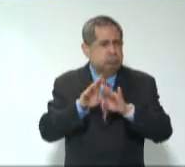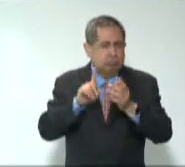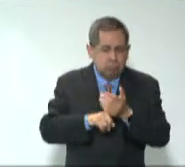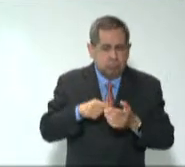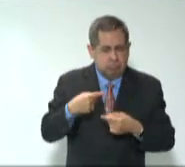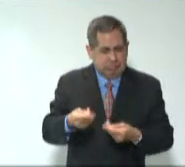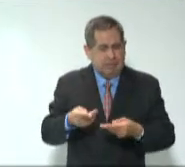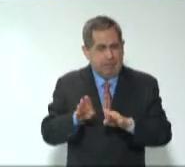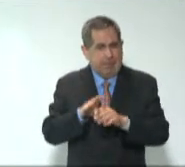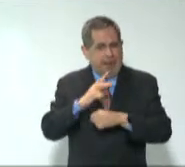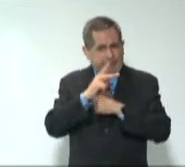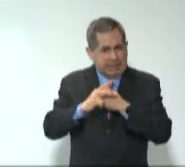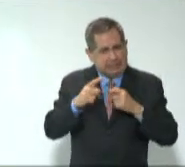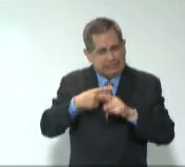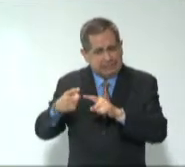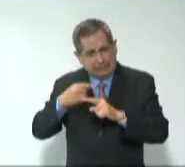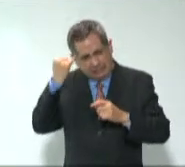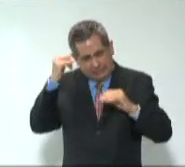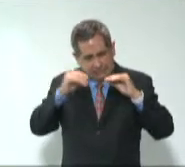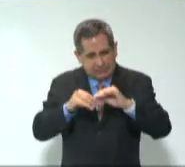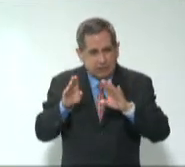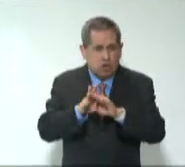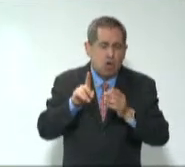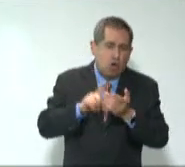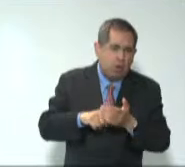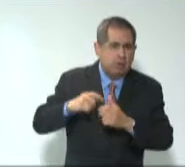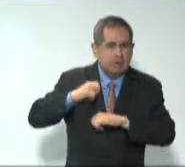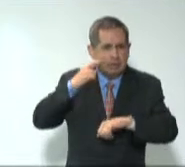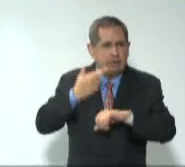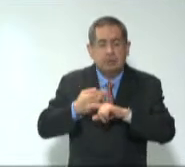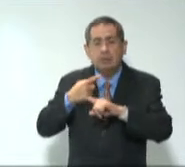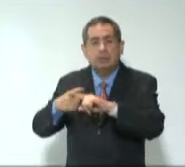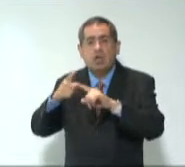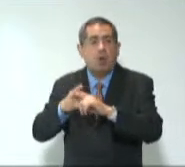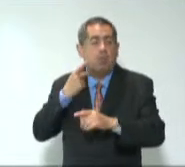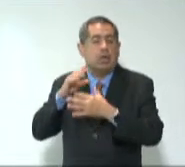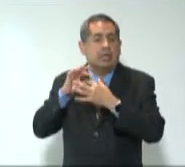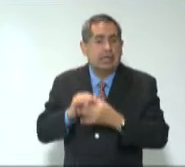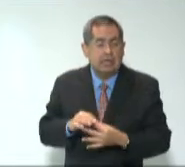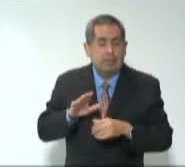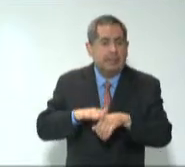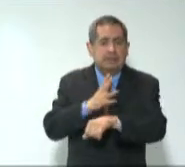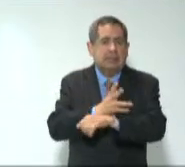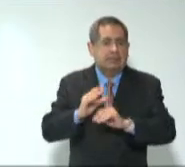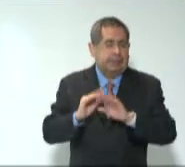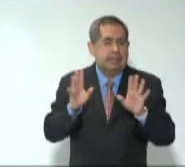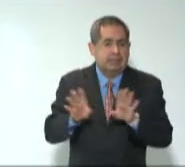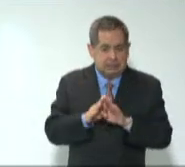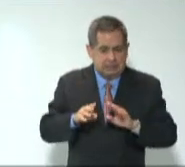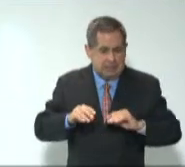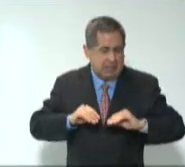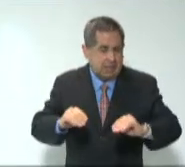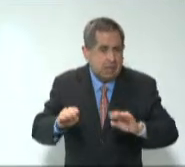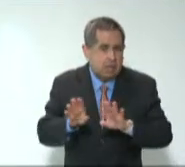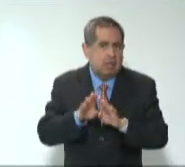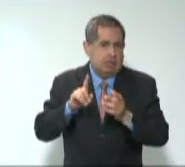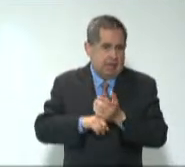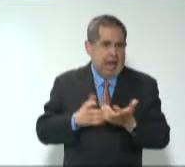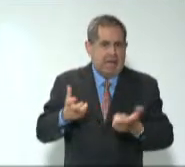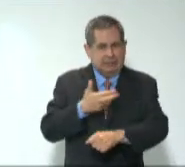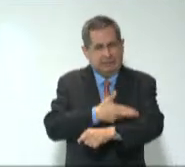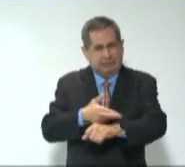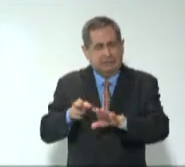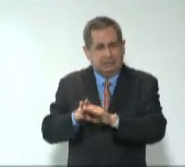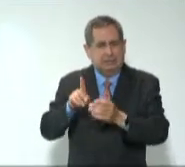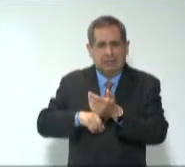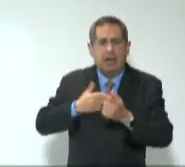que cada uno de los países ha hecho tanto los órganos garantes como las políticas de transparencia activa y proactiva que se ha desarrollado en